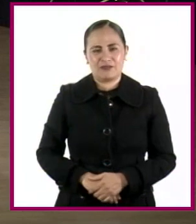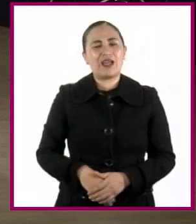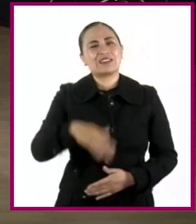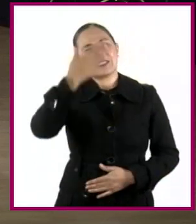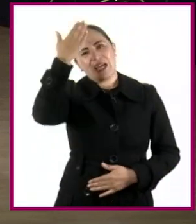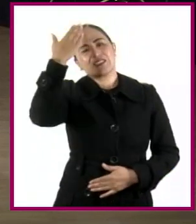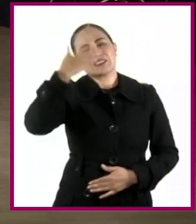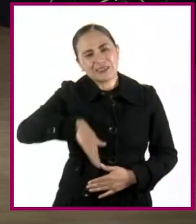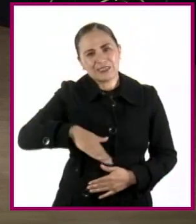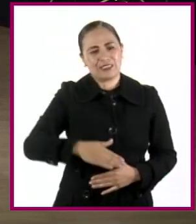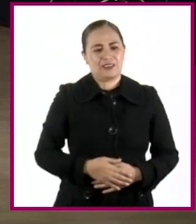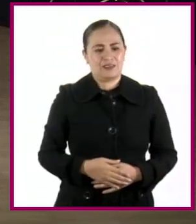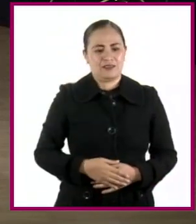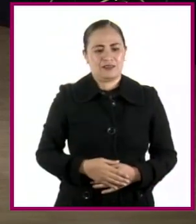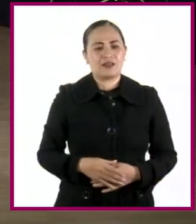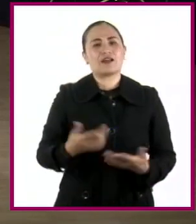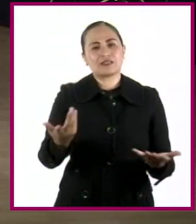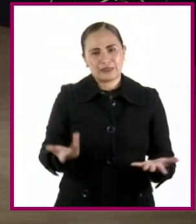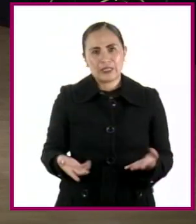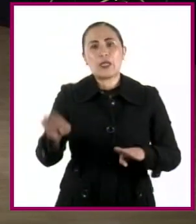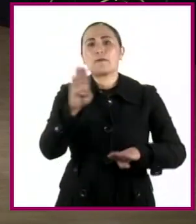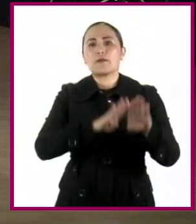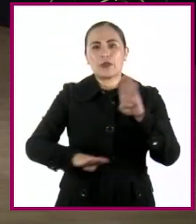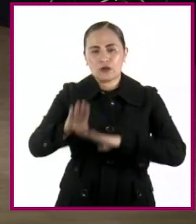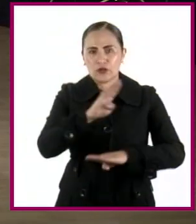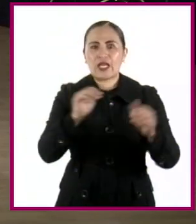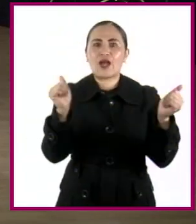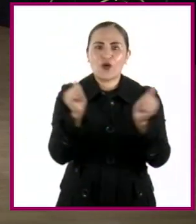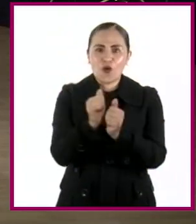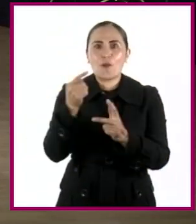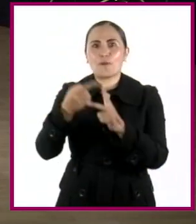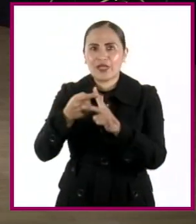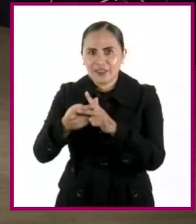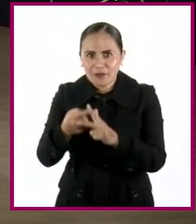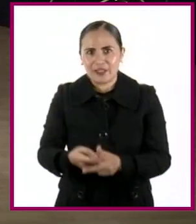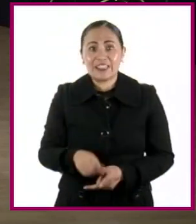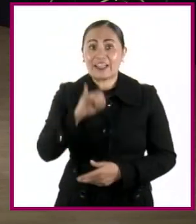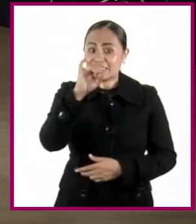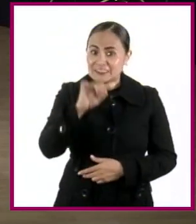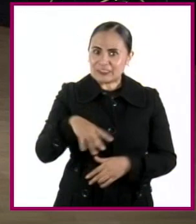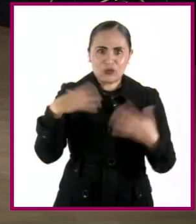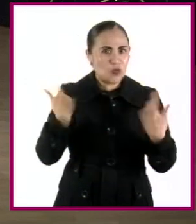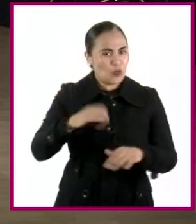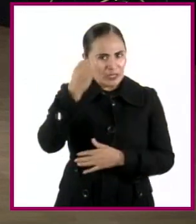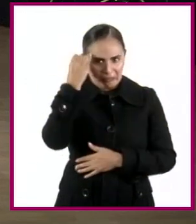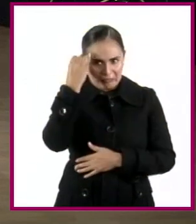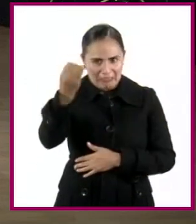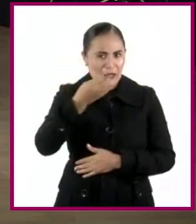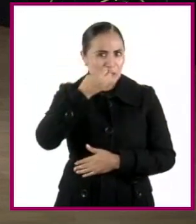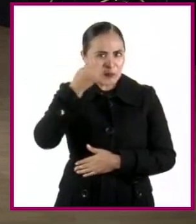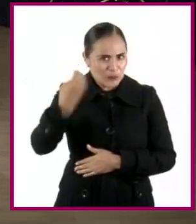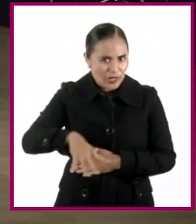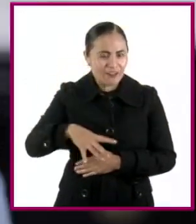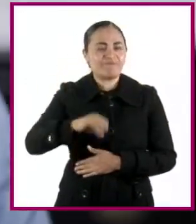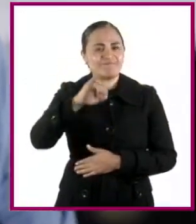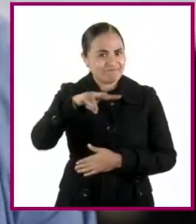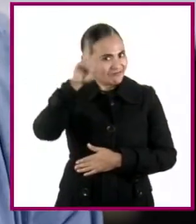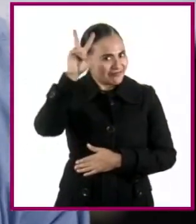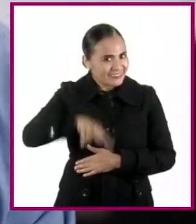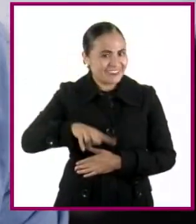Didmara, hablaremos de biología matemática, de biomatemática. Excelente idea, Ernesto. Es un tema que me parece